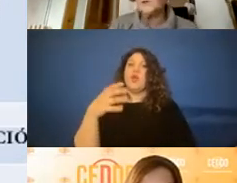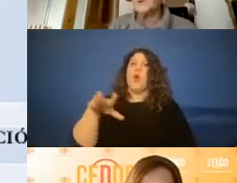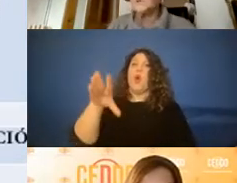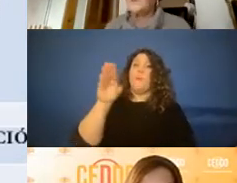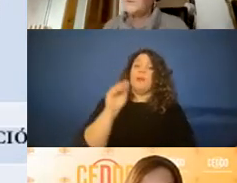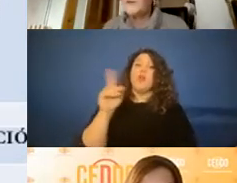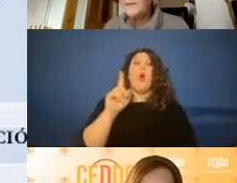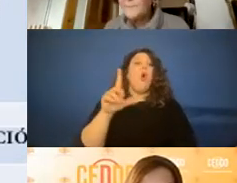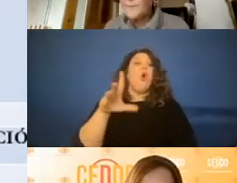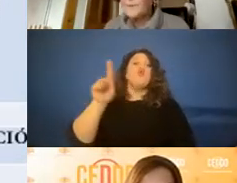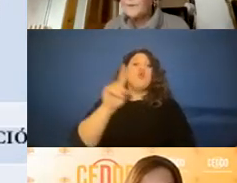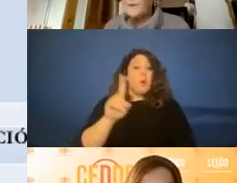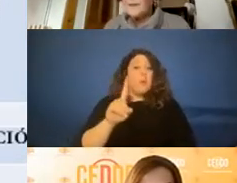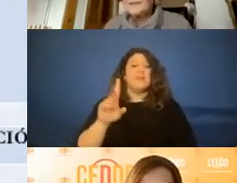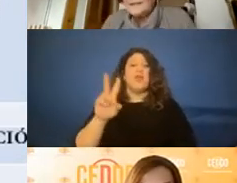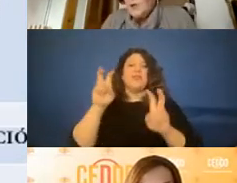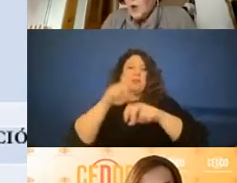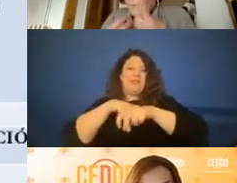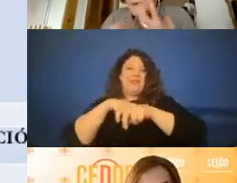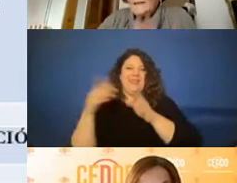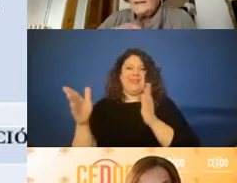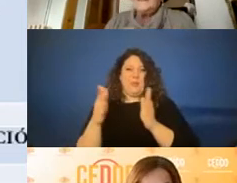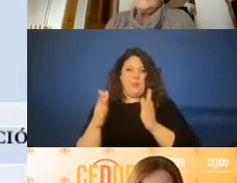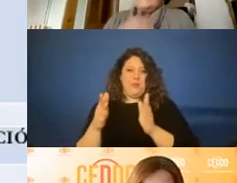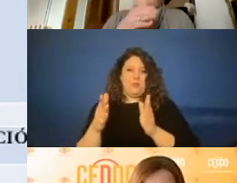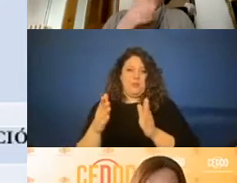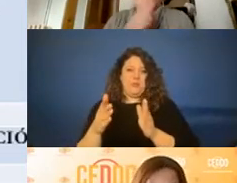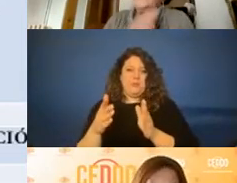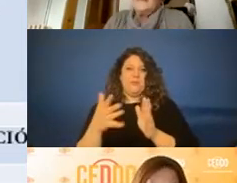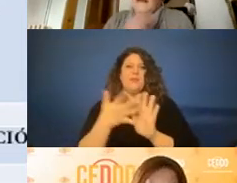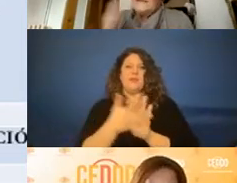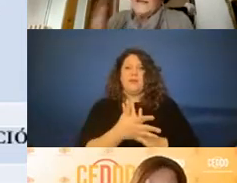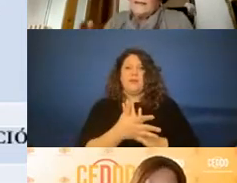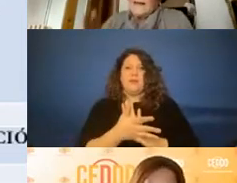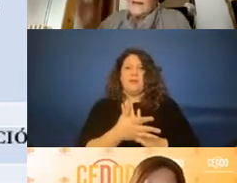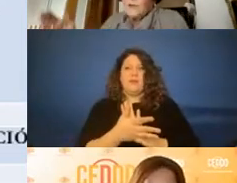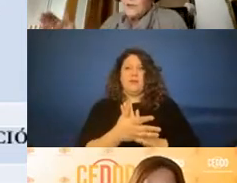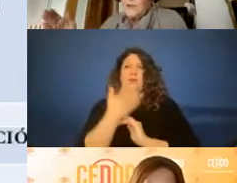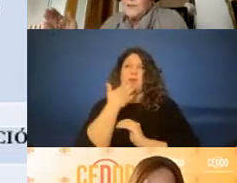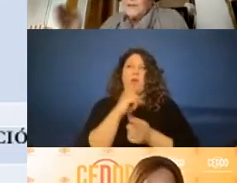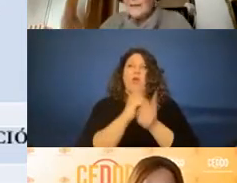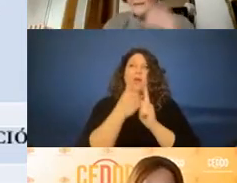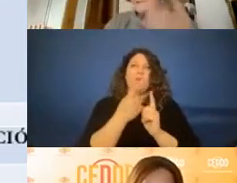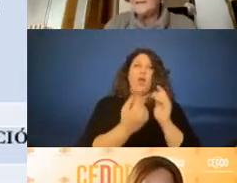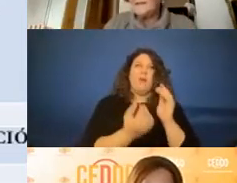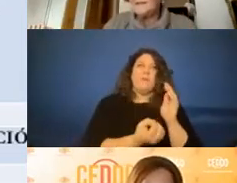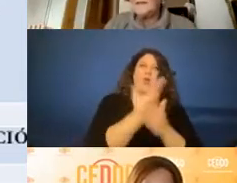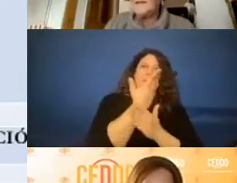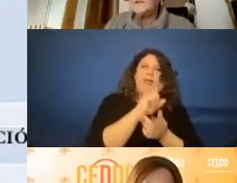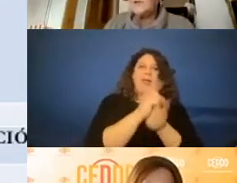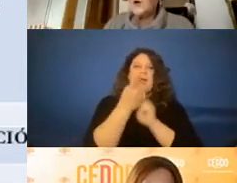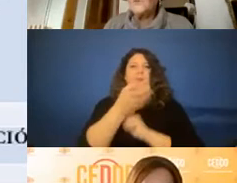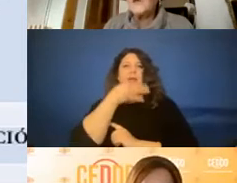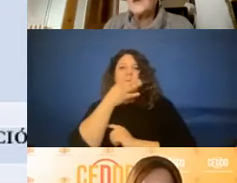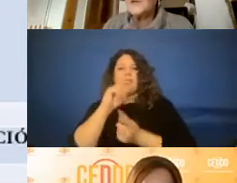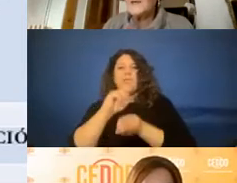comprensión del concepto del tiempo. Es decir, no comprenden el paso del día a la tarde, a la noche y al día siguiente.